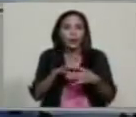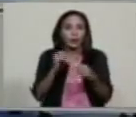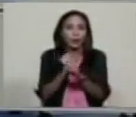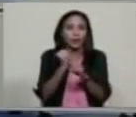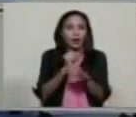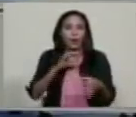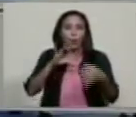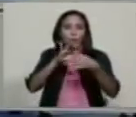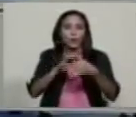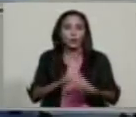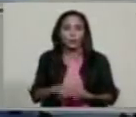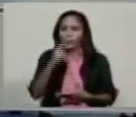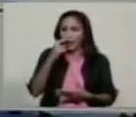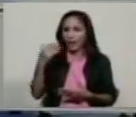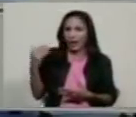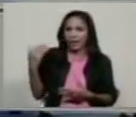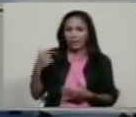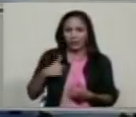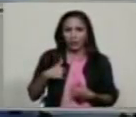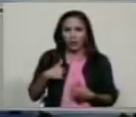Comandante Chávez, cuando yo era